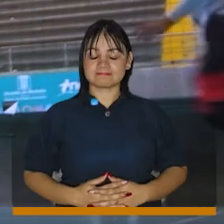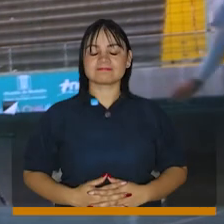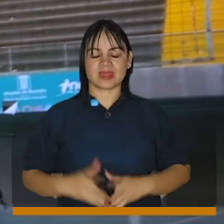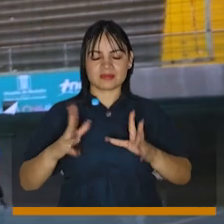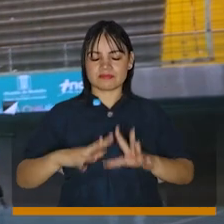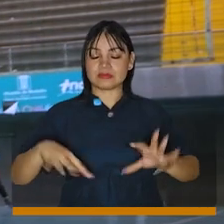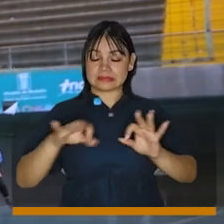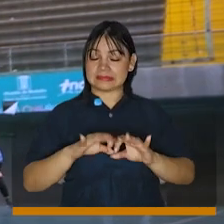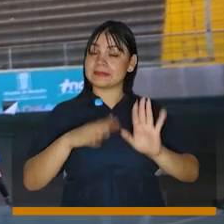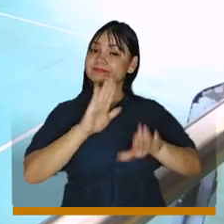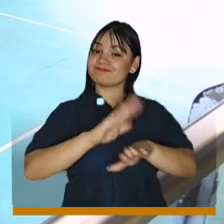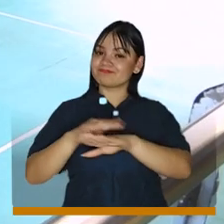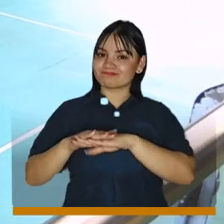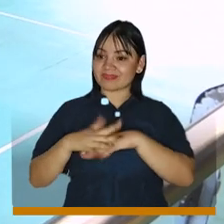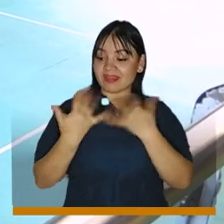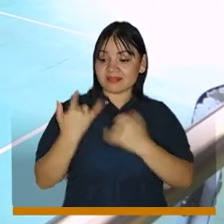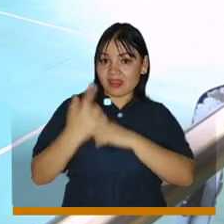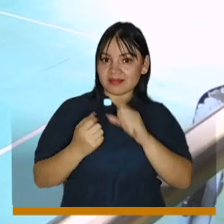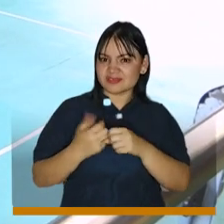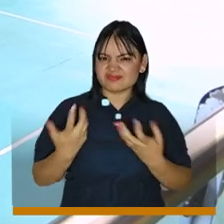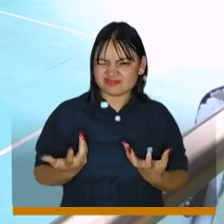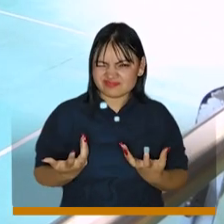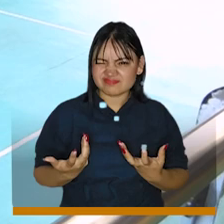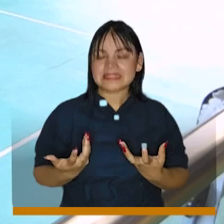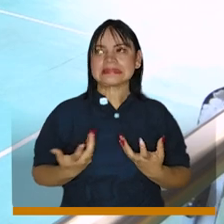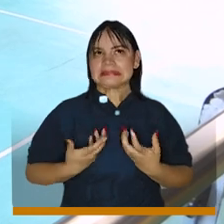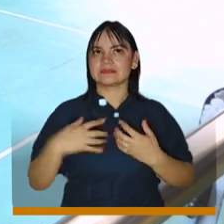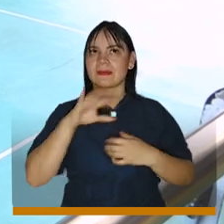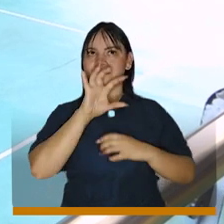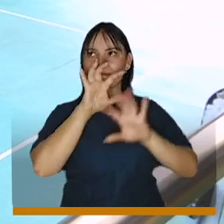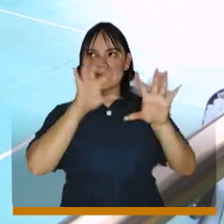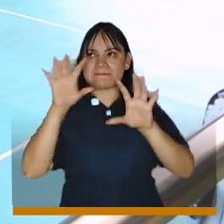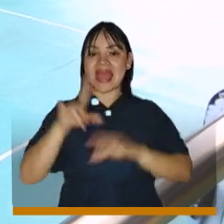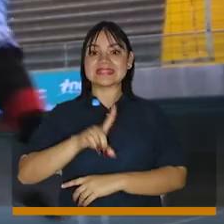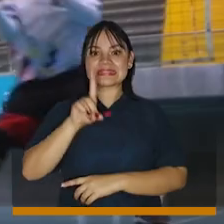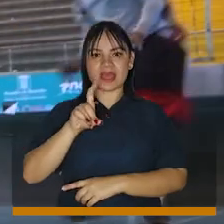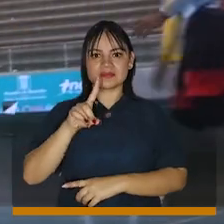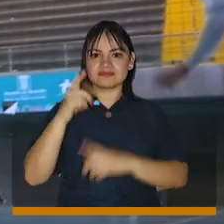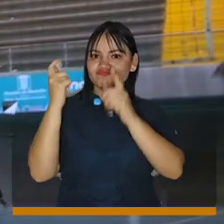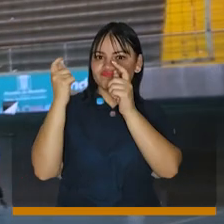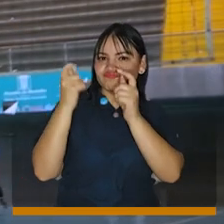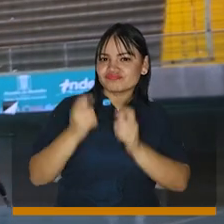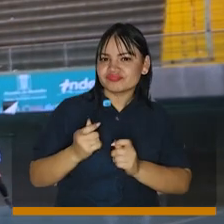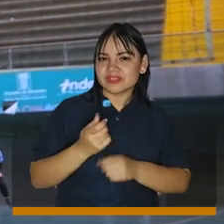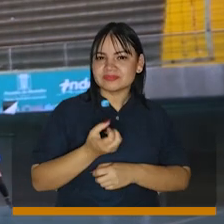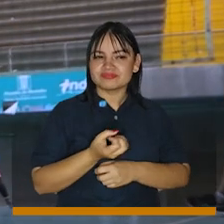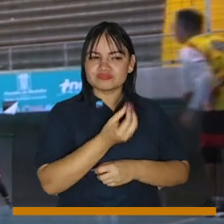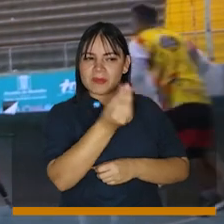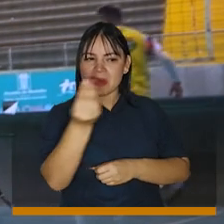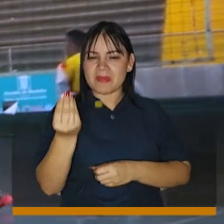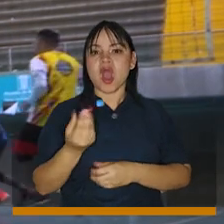Es importante resaltar que para este año contaremos con la presencia de 6 países para un total de